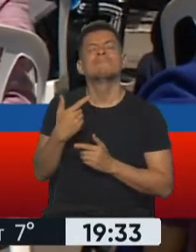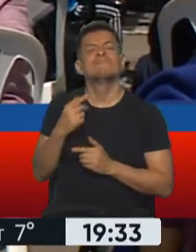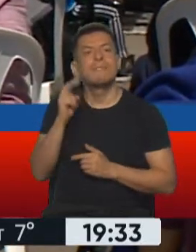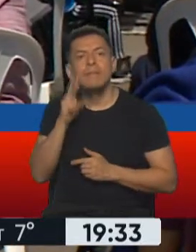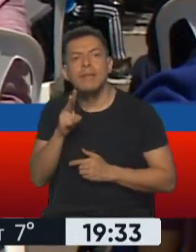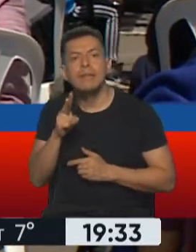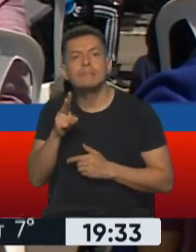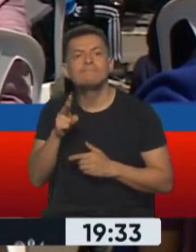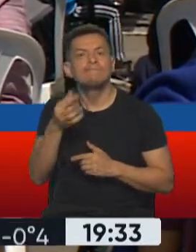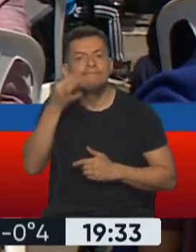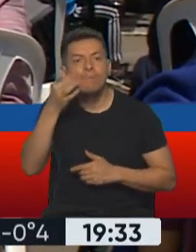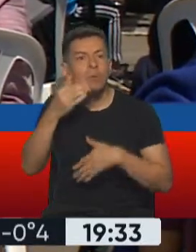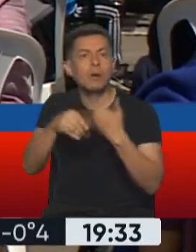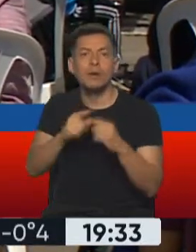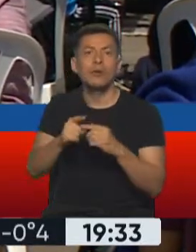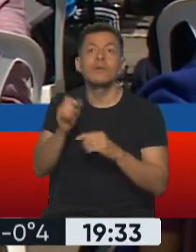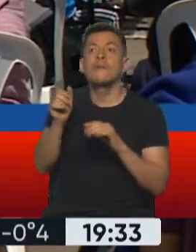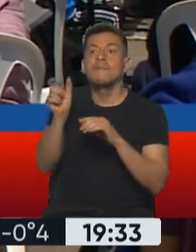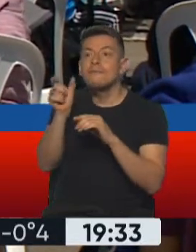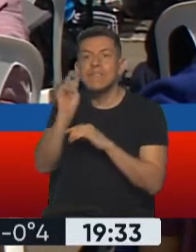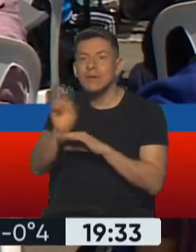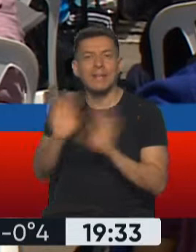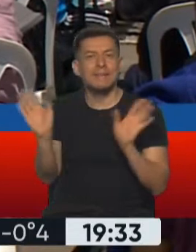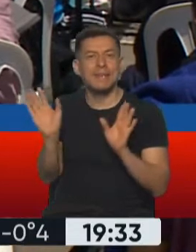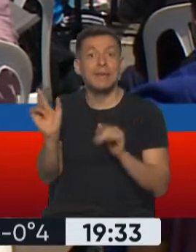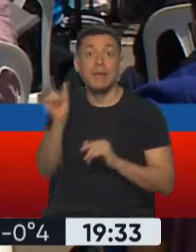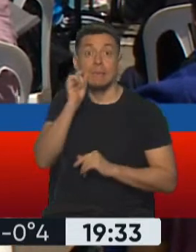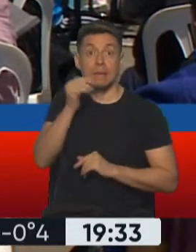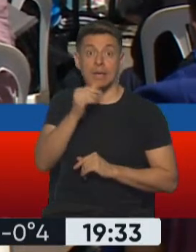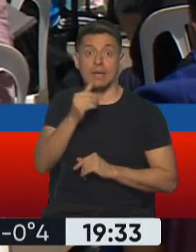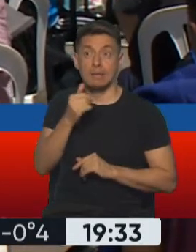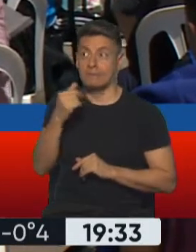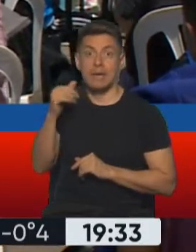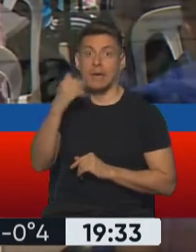videos, pero sé que para mi papá, mis abuelos, capaz, significó un montón.